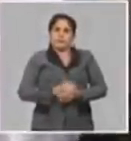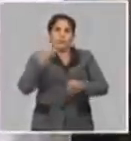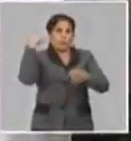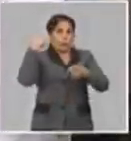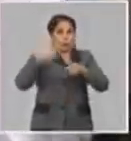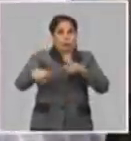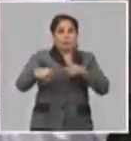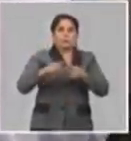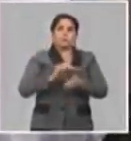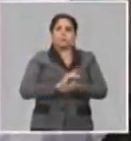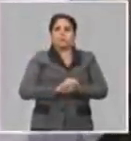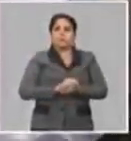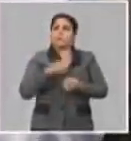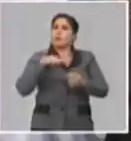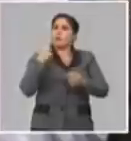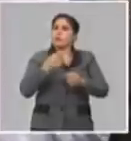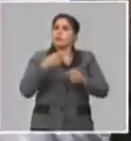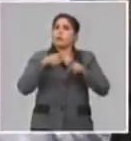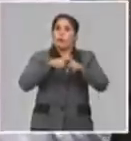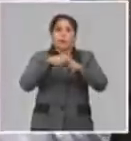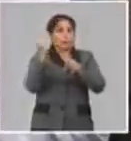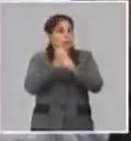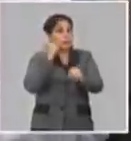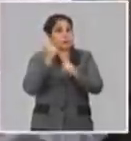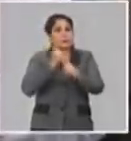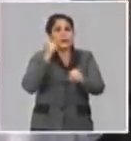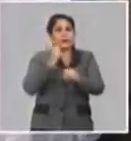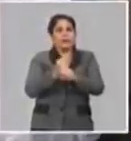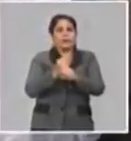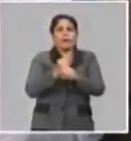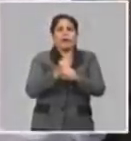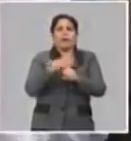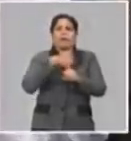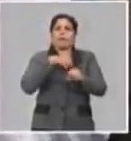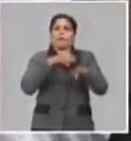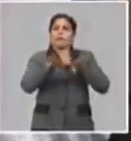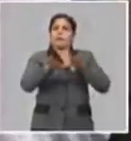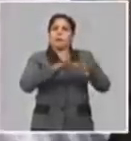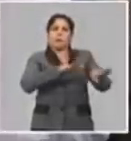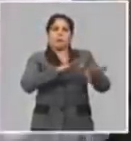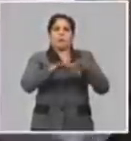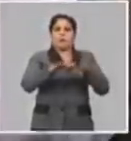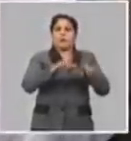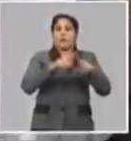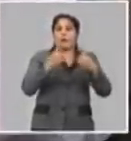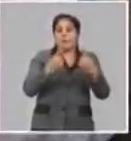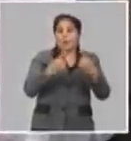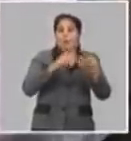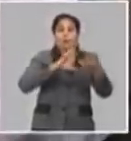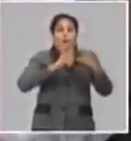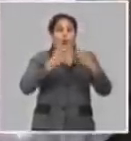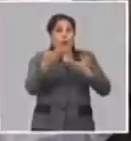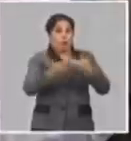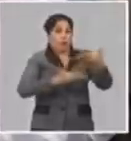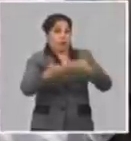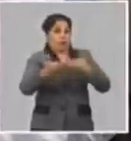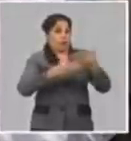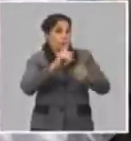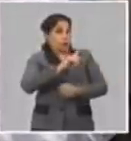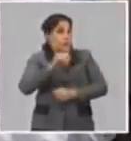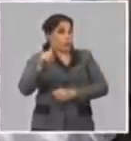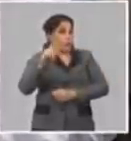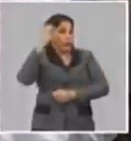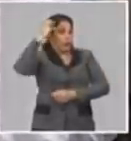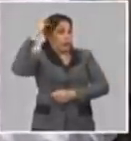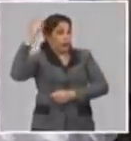a trabajar en crear las condiciones para que las formas de gestión no estatales